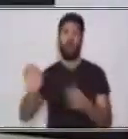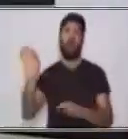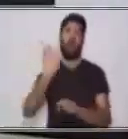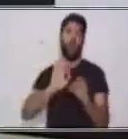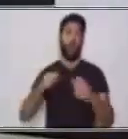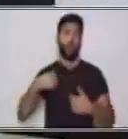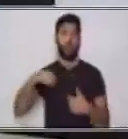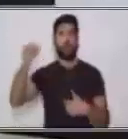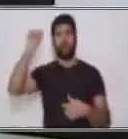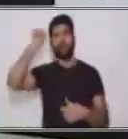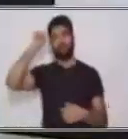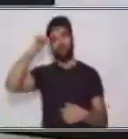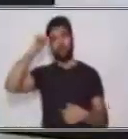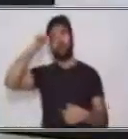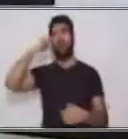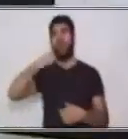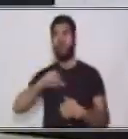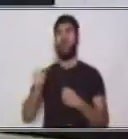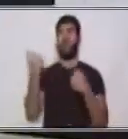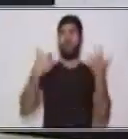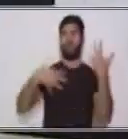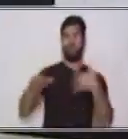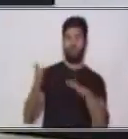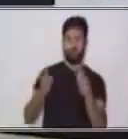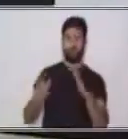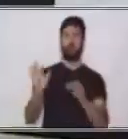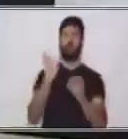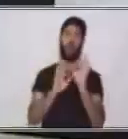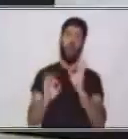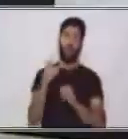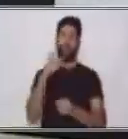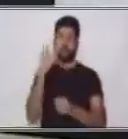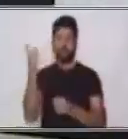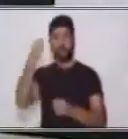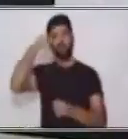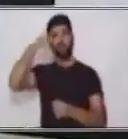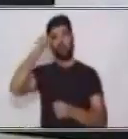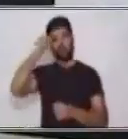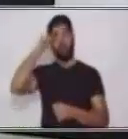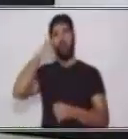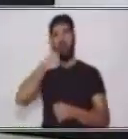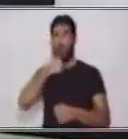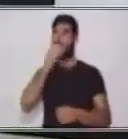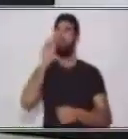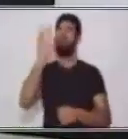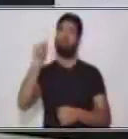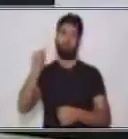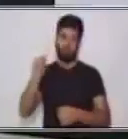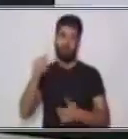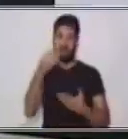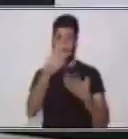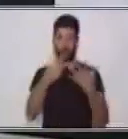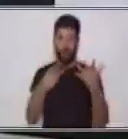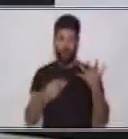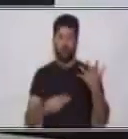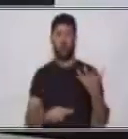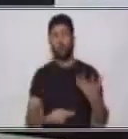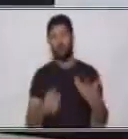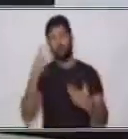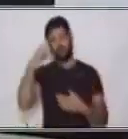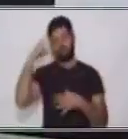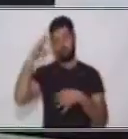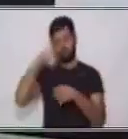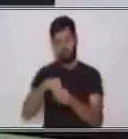nosotros la podemos hablar. Por eso es importante porque usted puede ampliar su vocabulario. Entonces, otra de